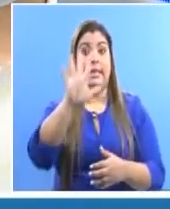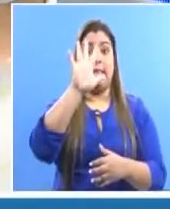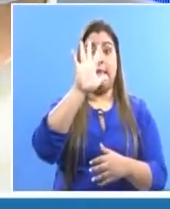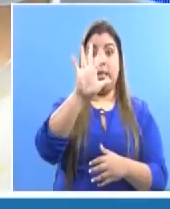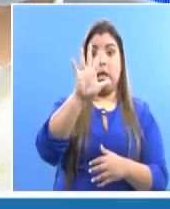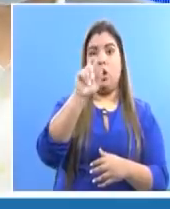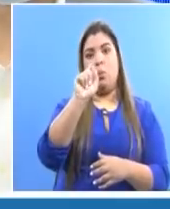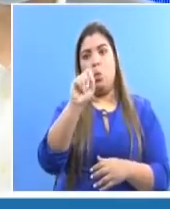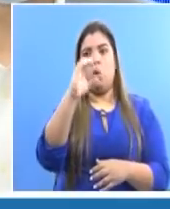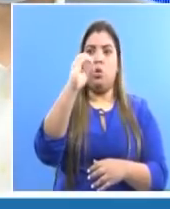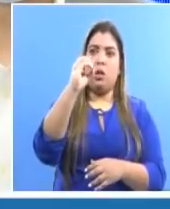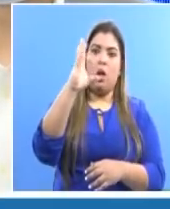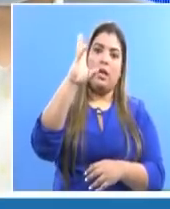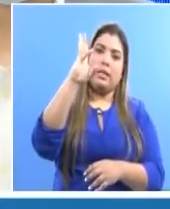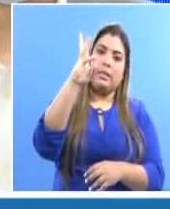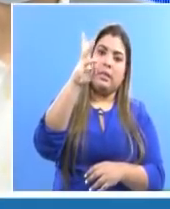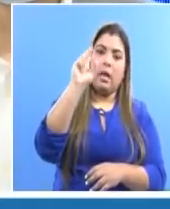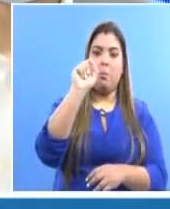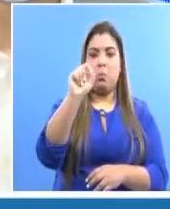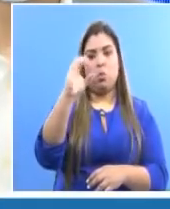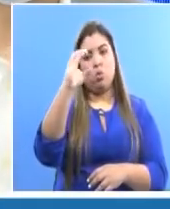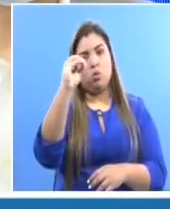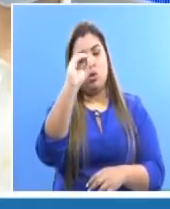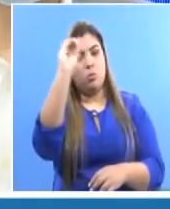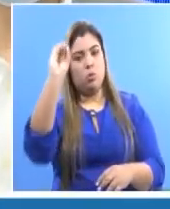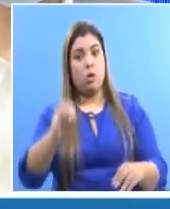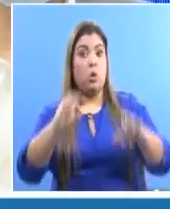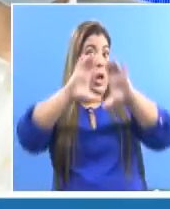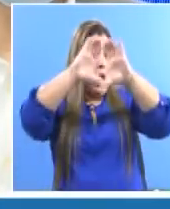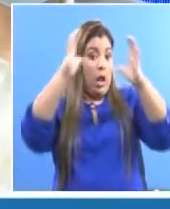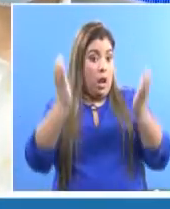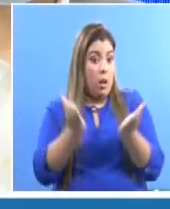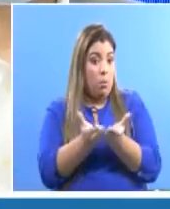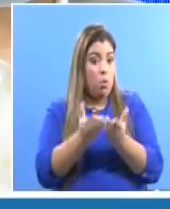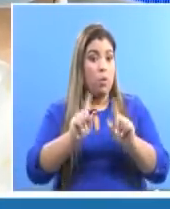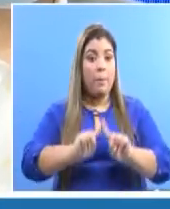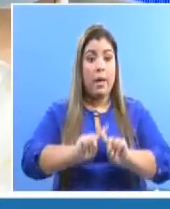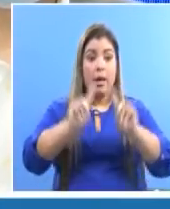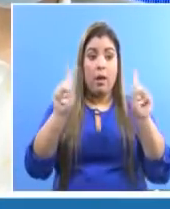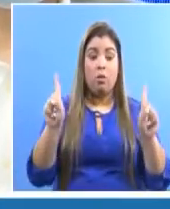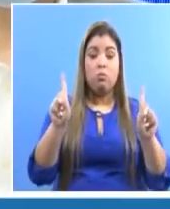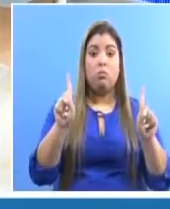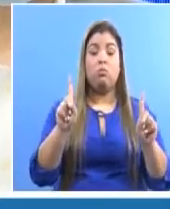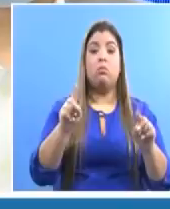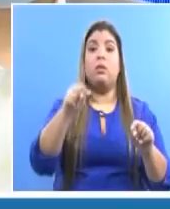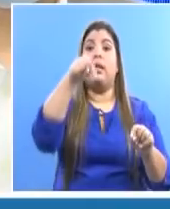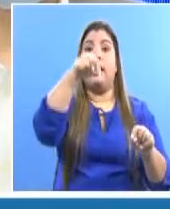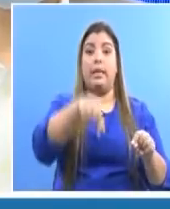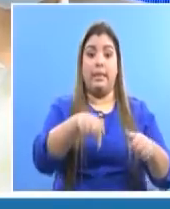al 6% a nivel global. Lo que observamos acá es por cada